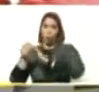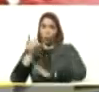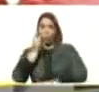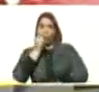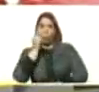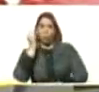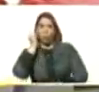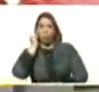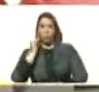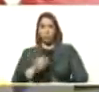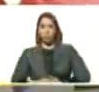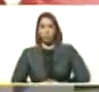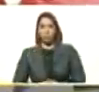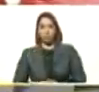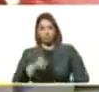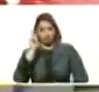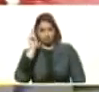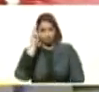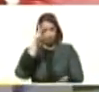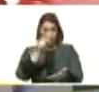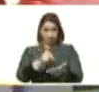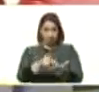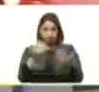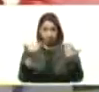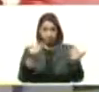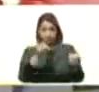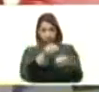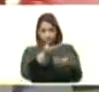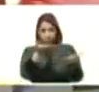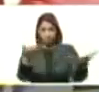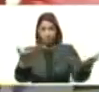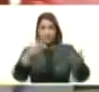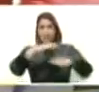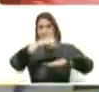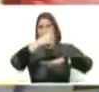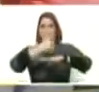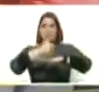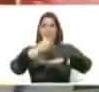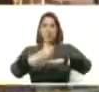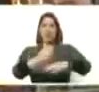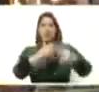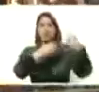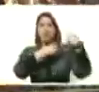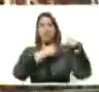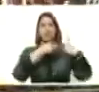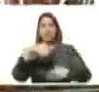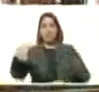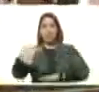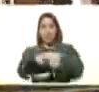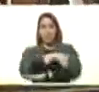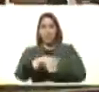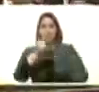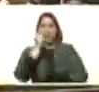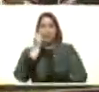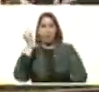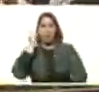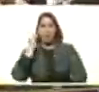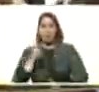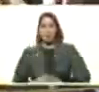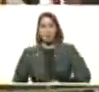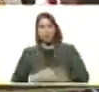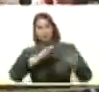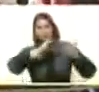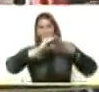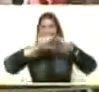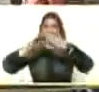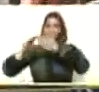comuneras presentes, a los jefes y jefas de calle, jefes y jefas de